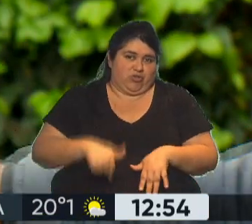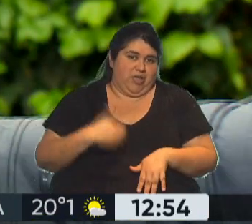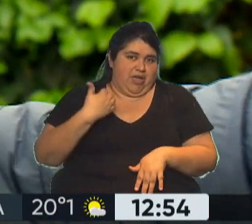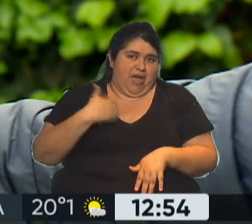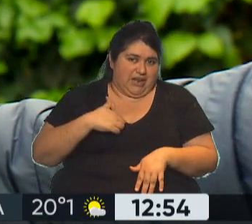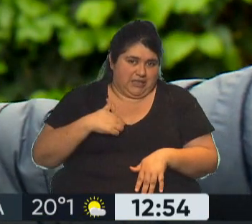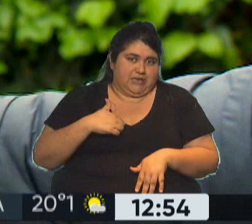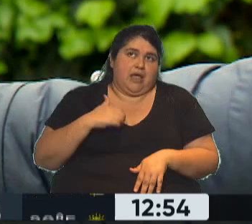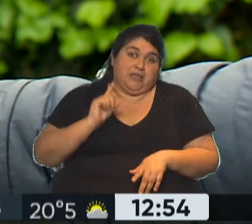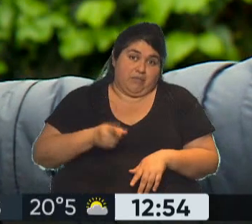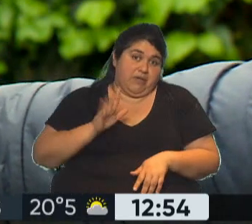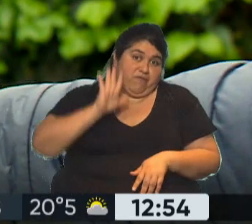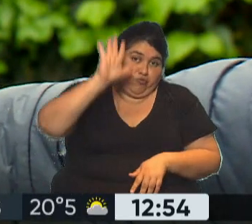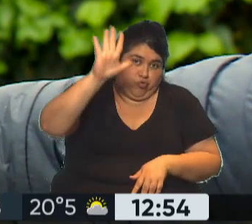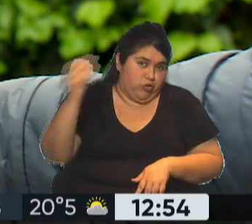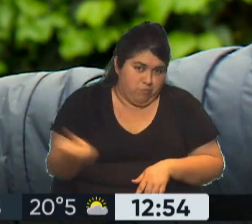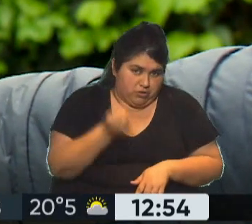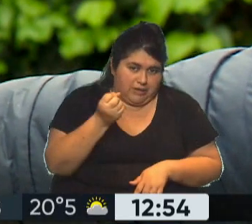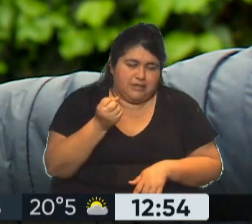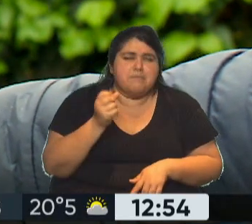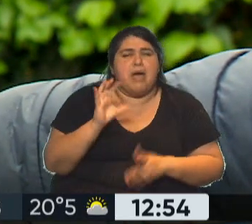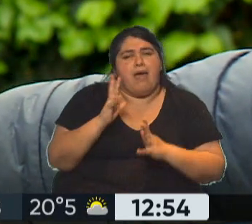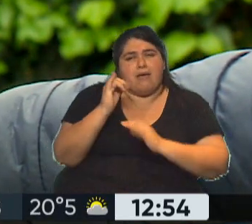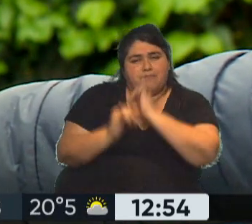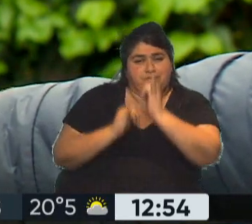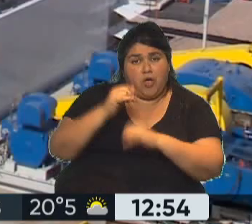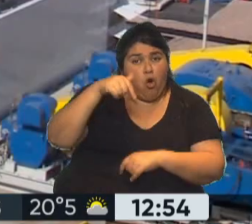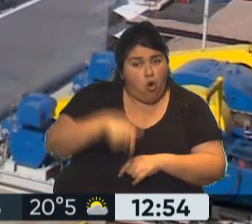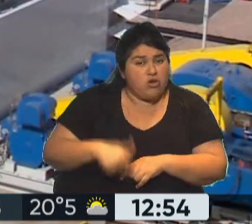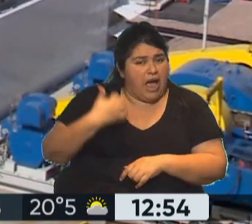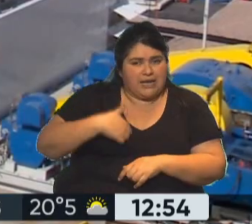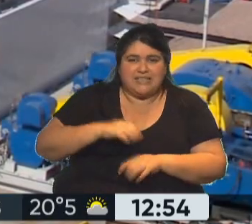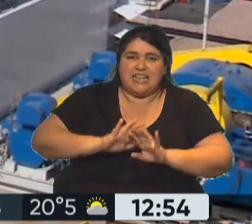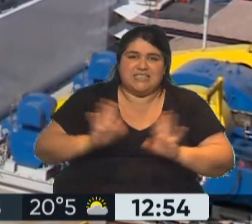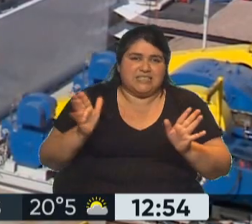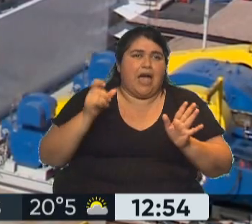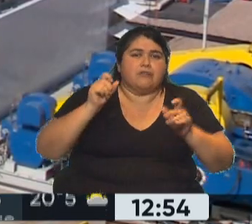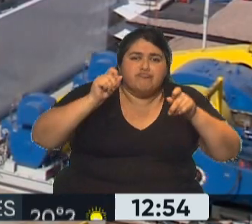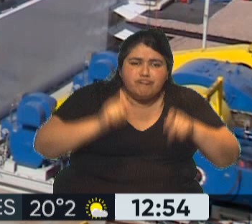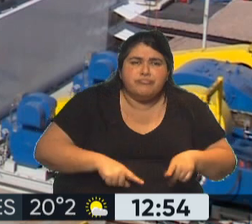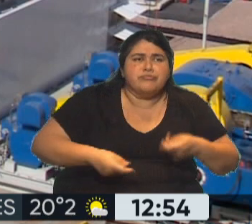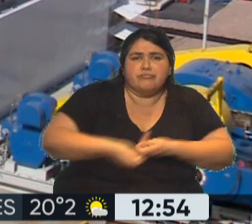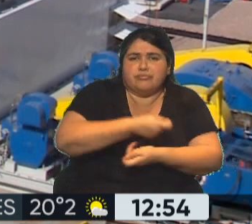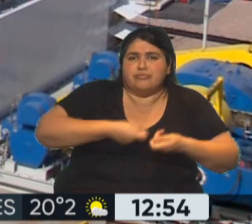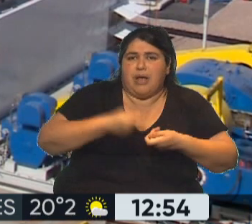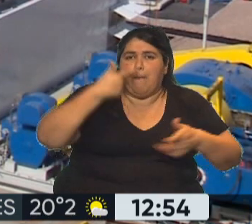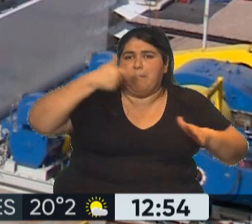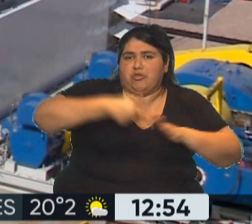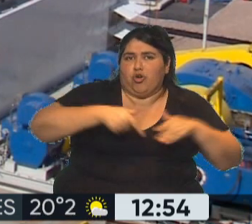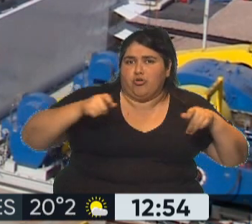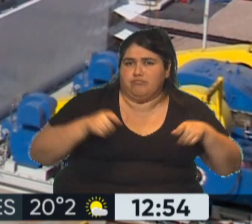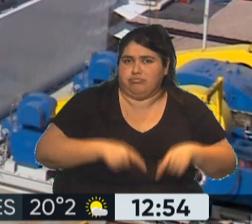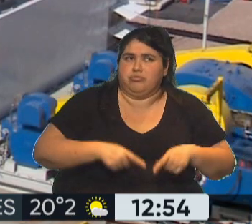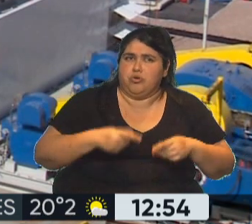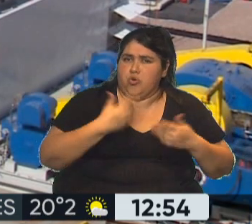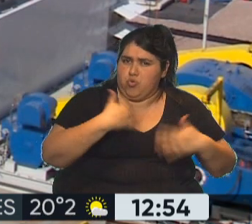inmediato no es es fundamental a ver para tener una noción Argentina hoy ya se autoabastece de petróleo en grandes